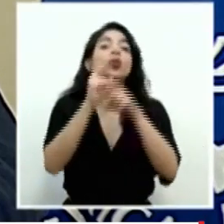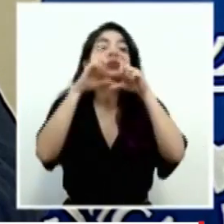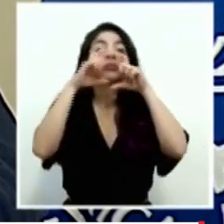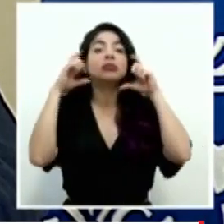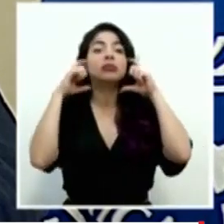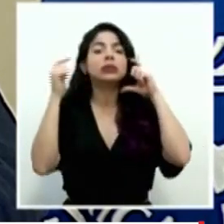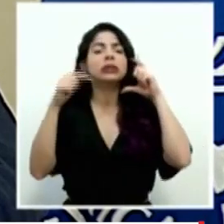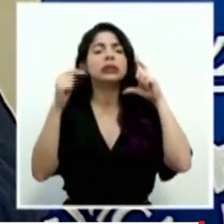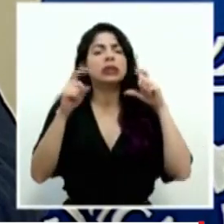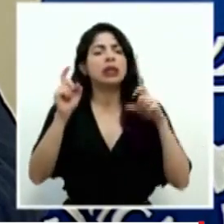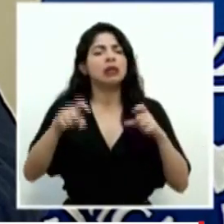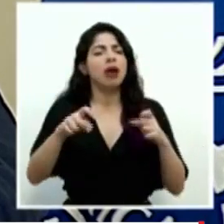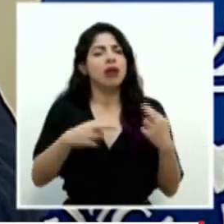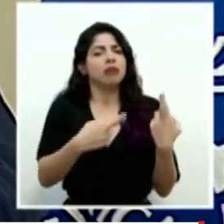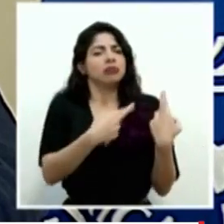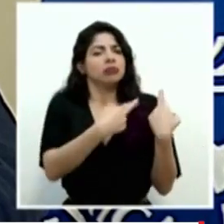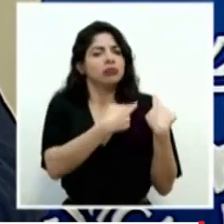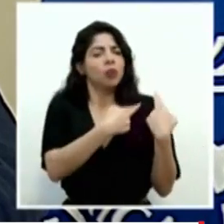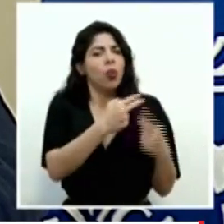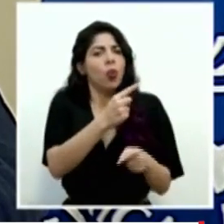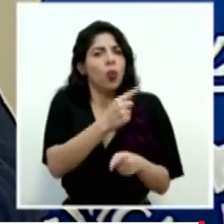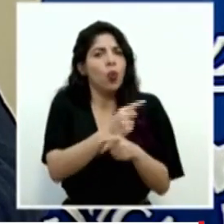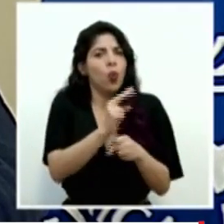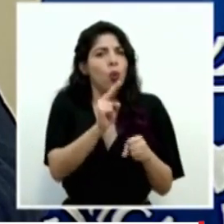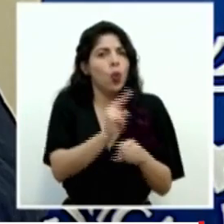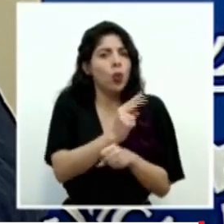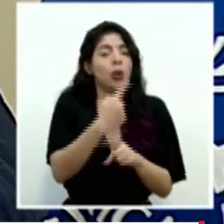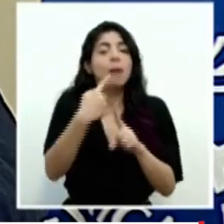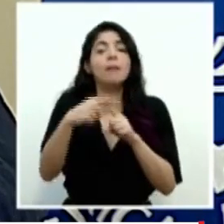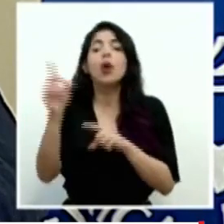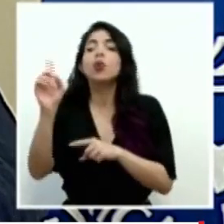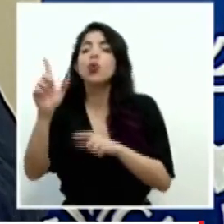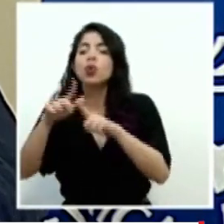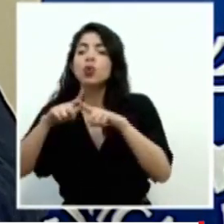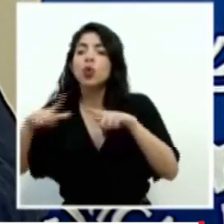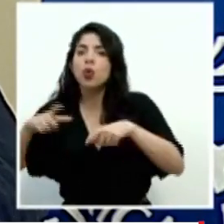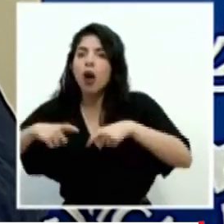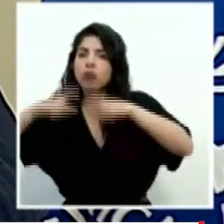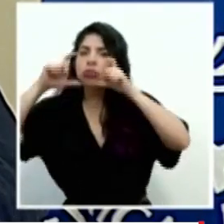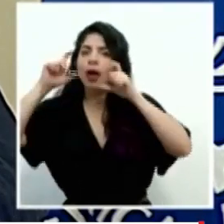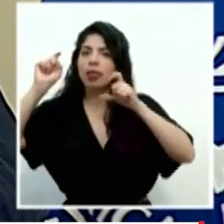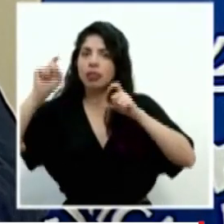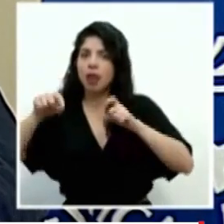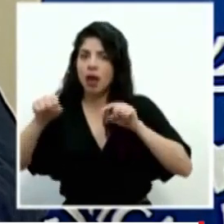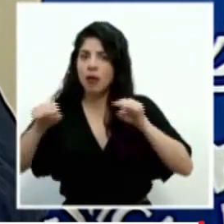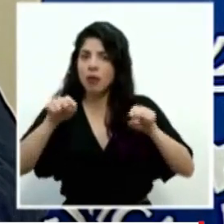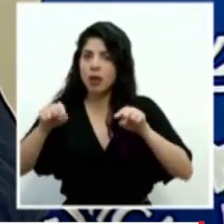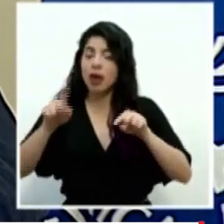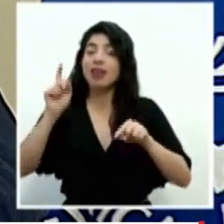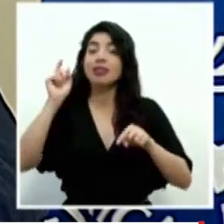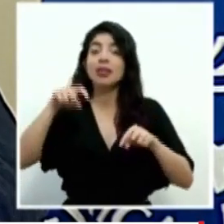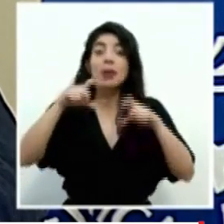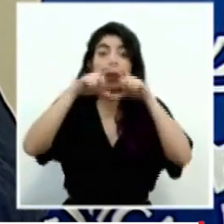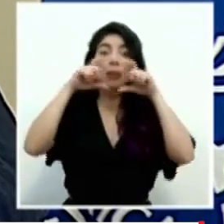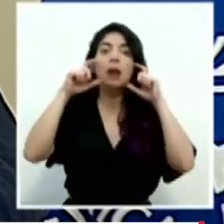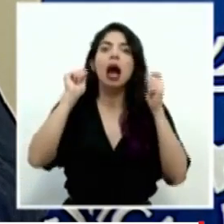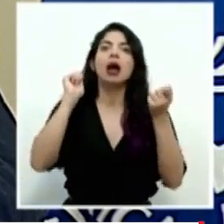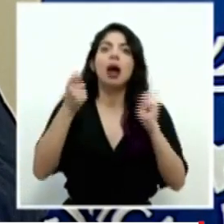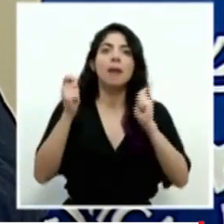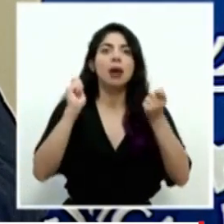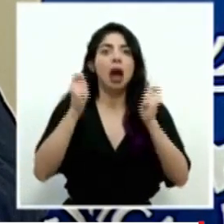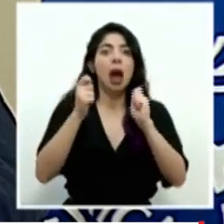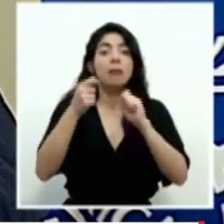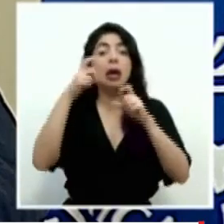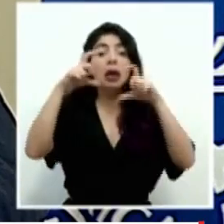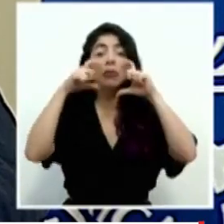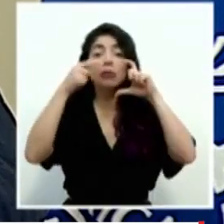acto muy responsable, tanto en su forma correcta de uso, así como en los lugares en donde hay que utilizarla, y que también hay que estarla cambiando en el momento que ésta ya